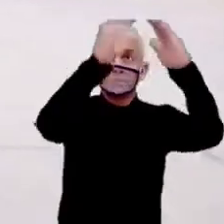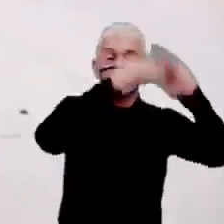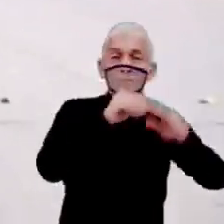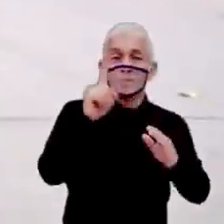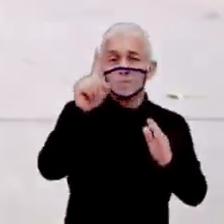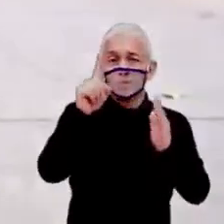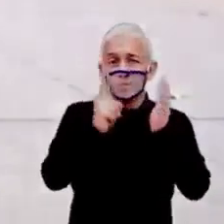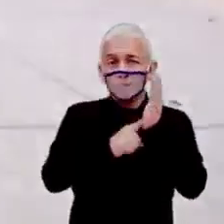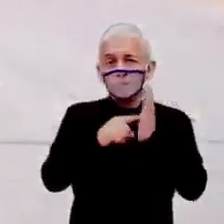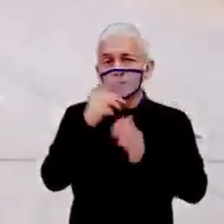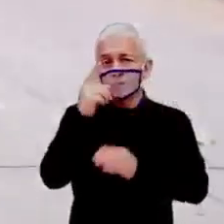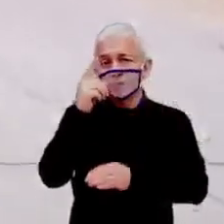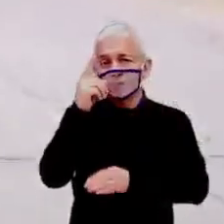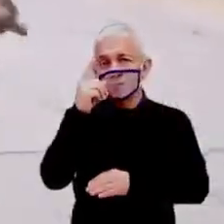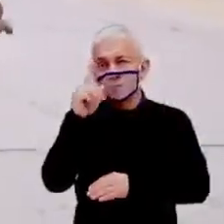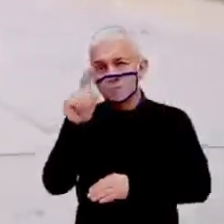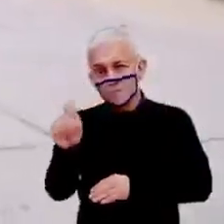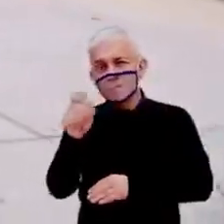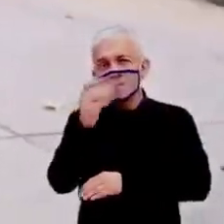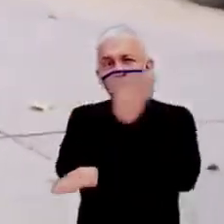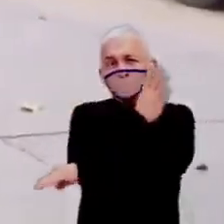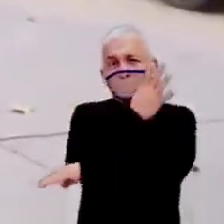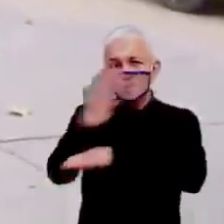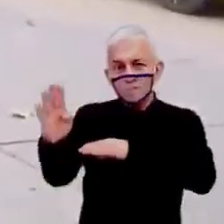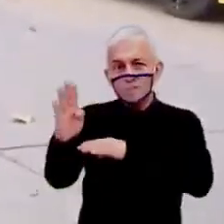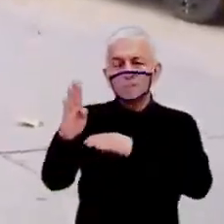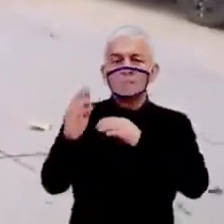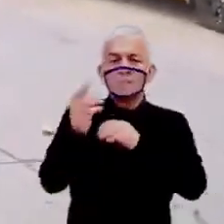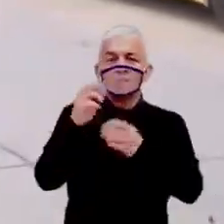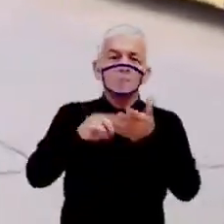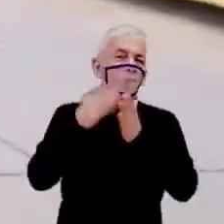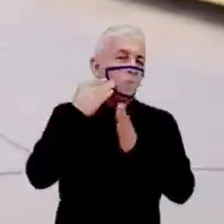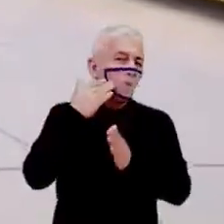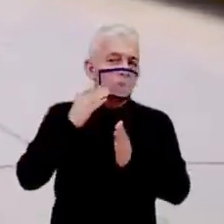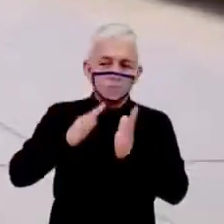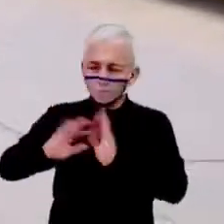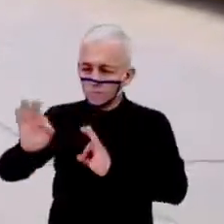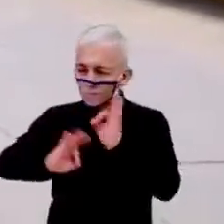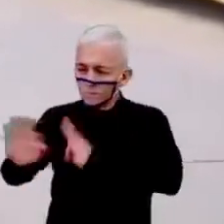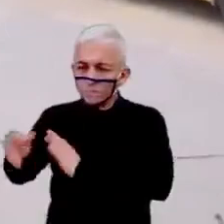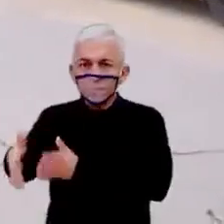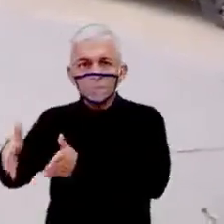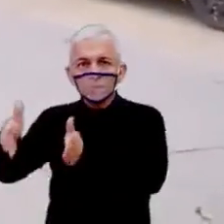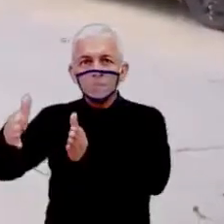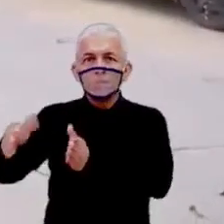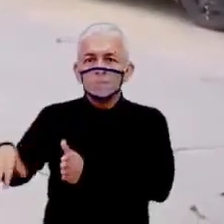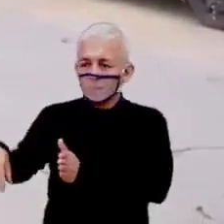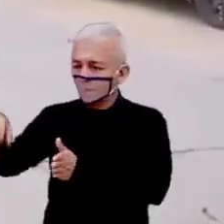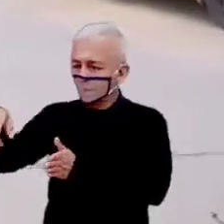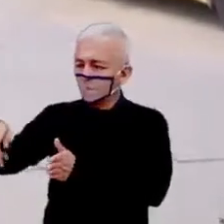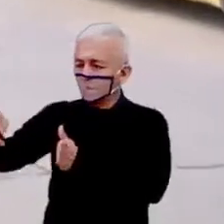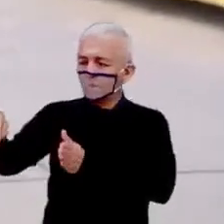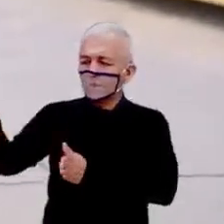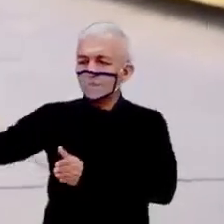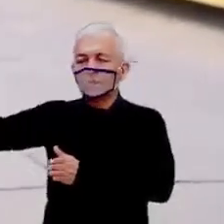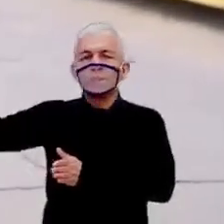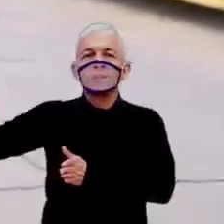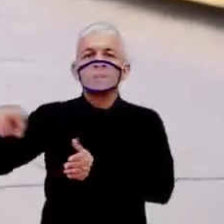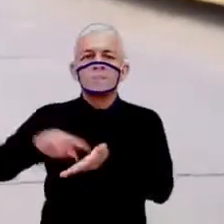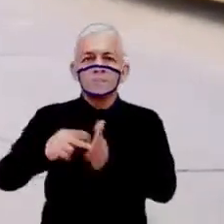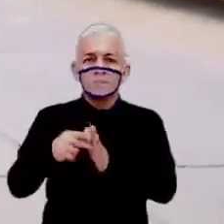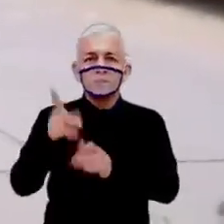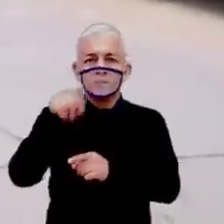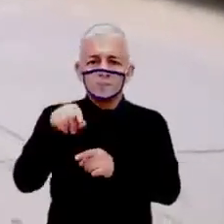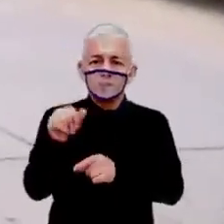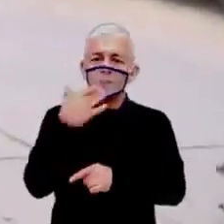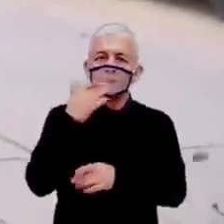1.6 billones de pesos y se valorizará notablemente cuando el proyecto termine. Y sobre todo habrá una solución para el parqueo